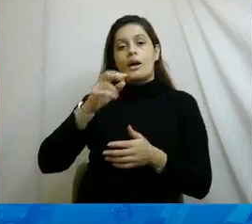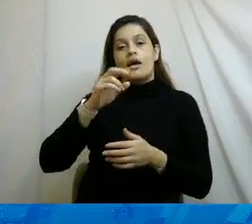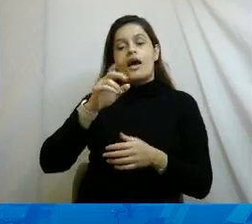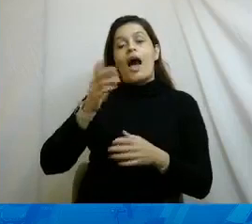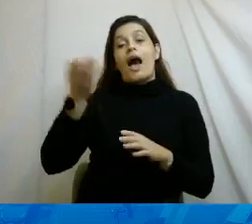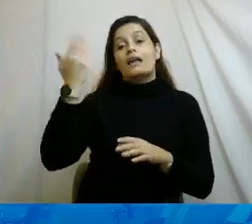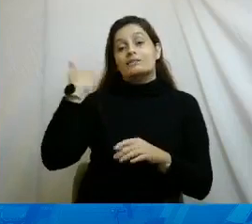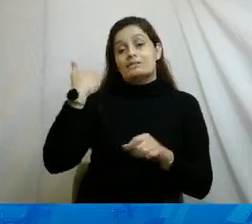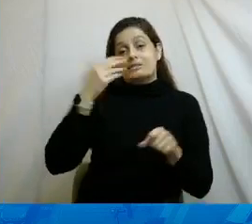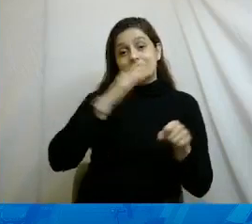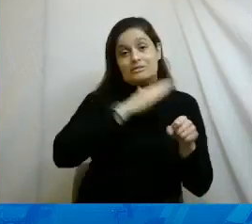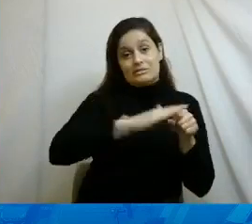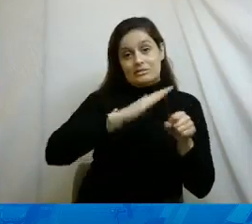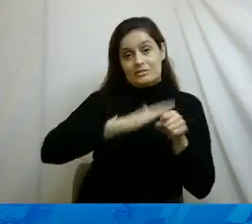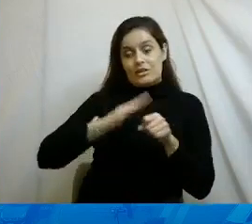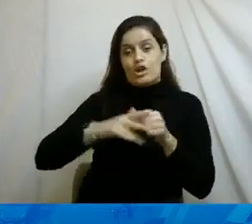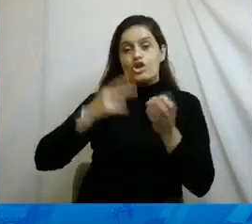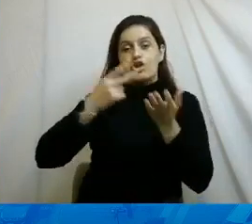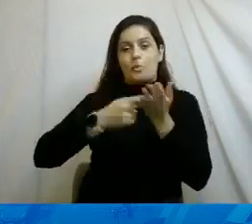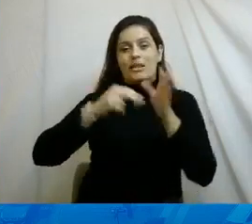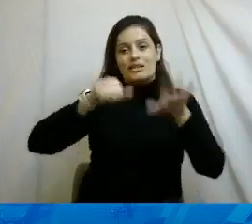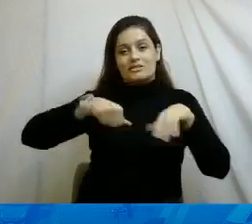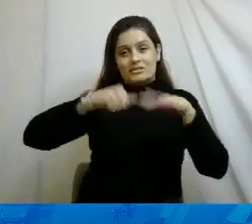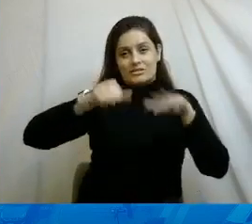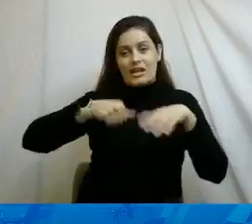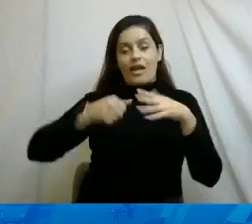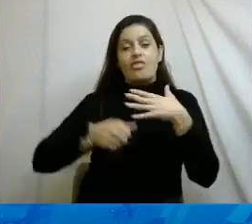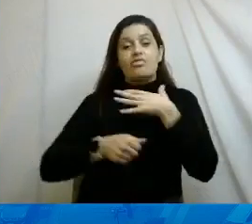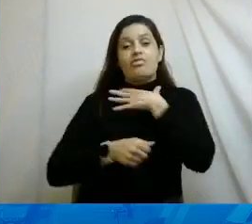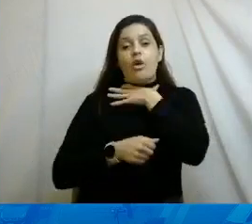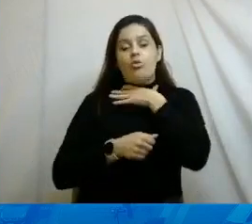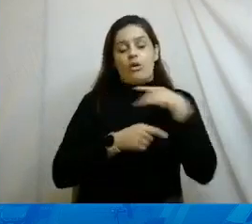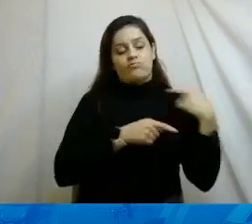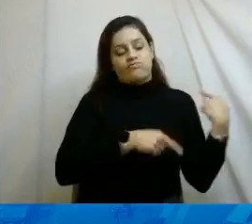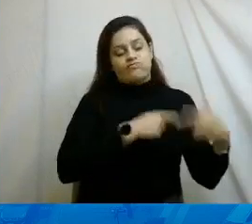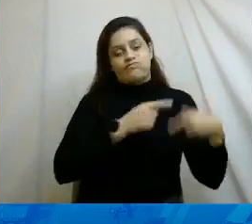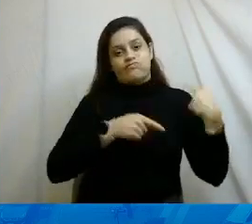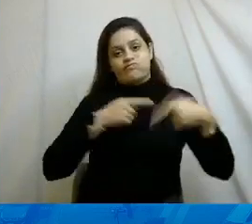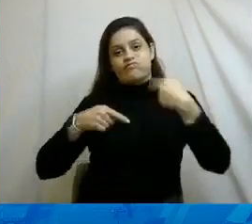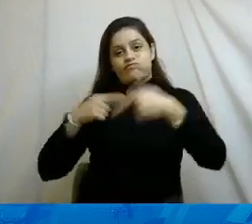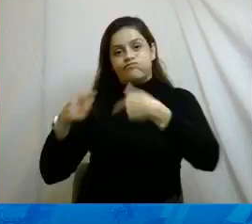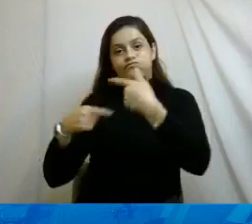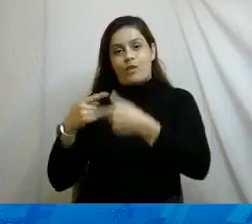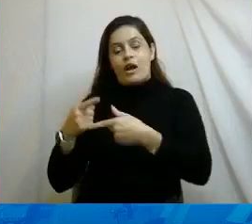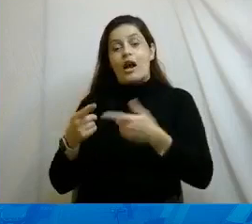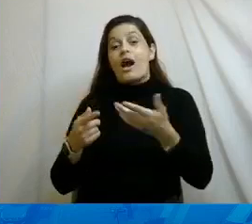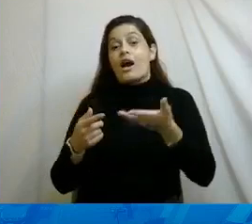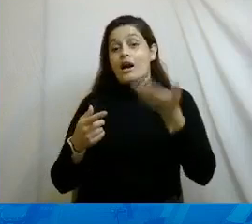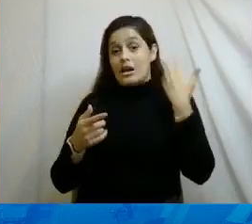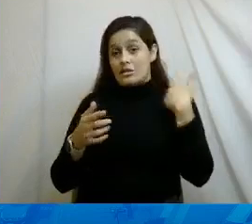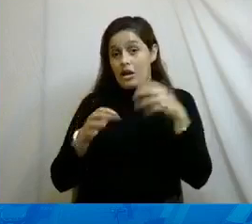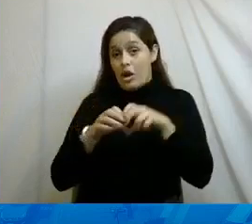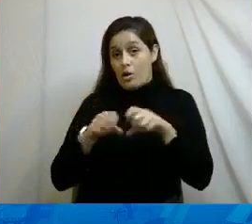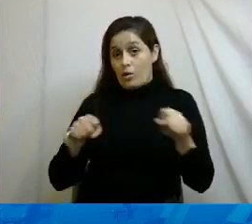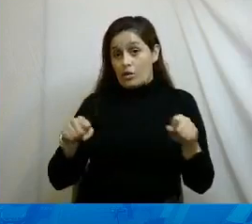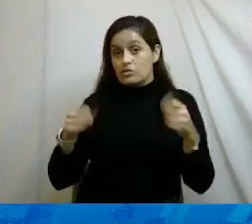del año 2016, es una deuda que se ha arrastrado y que recientemente en un acuerdo pasado aprobamos para